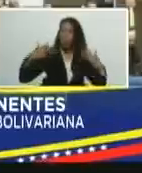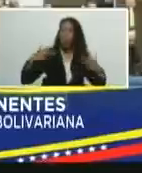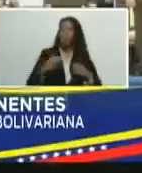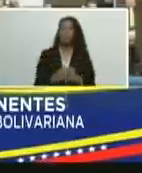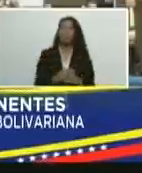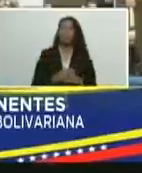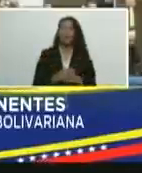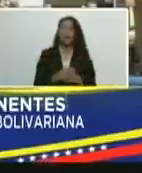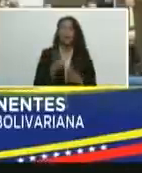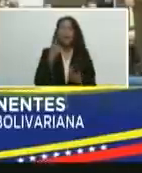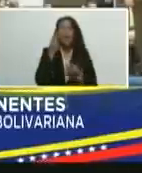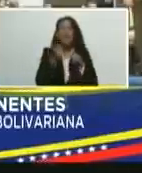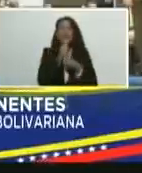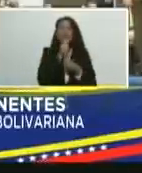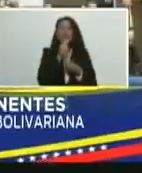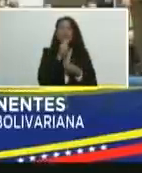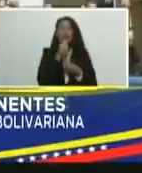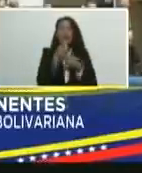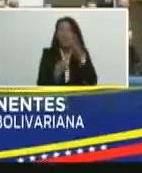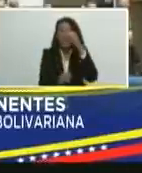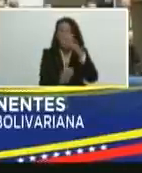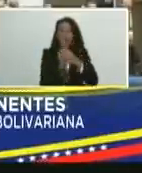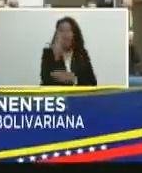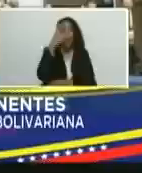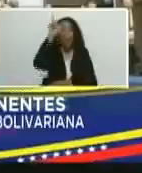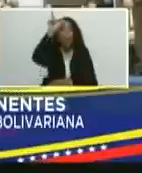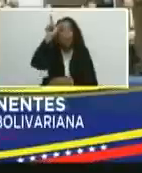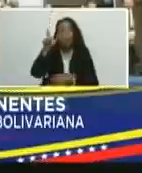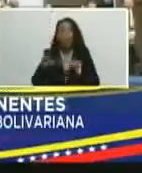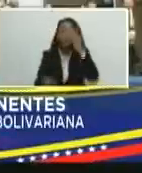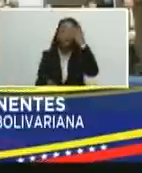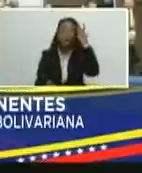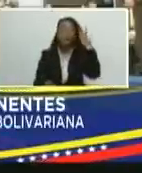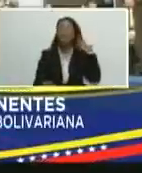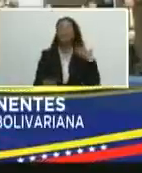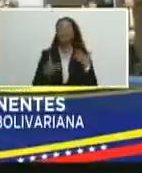que fundó y creó